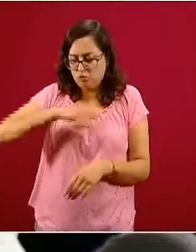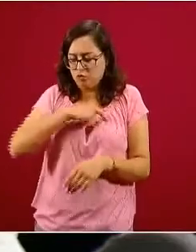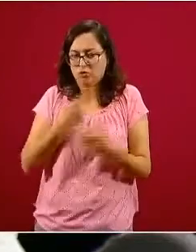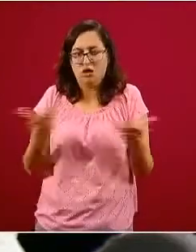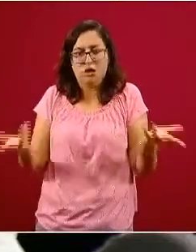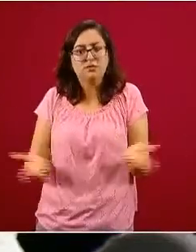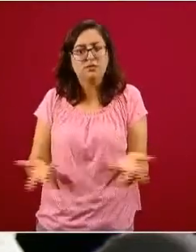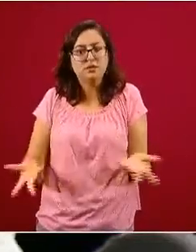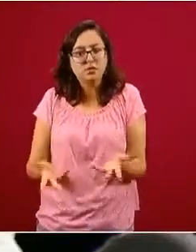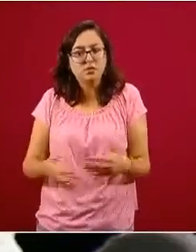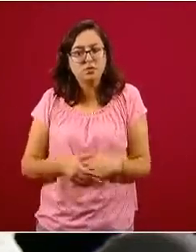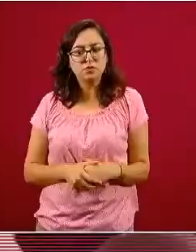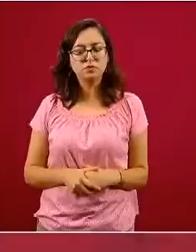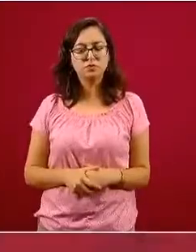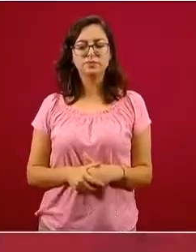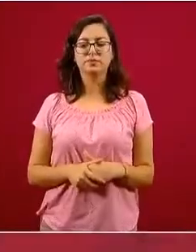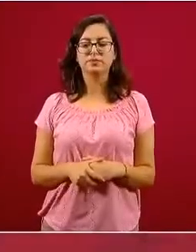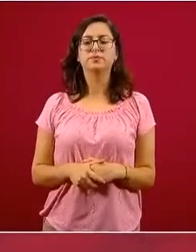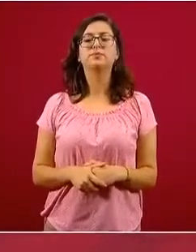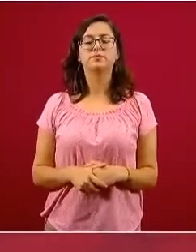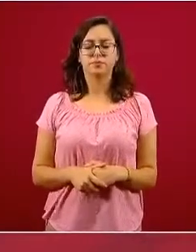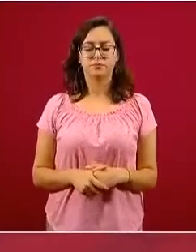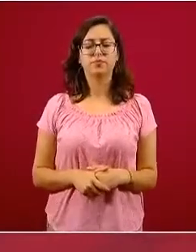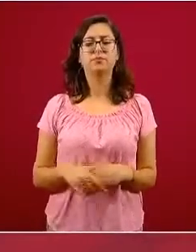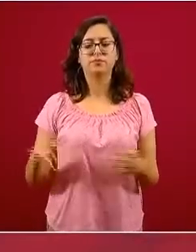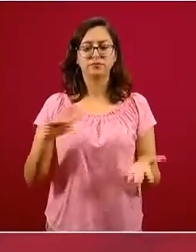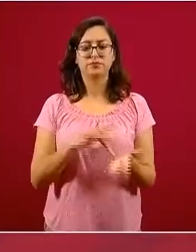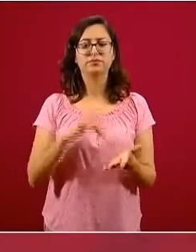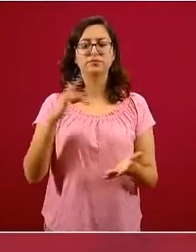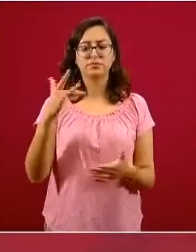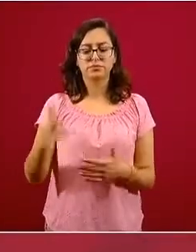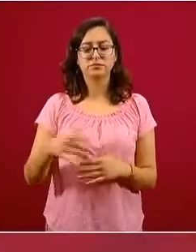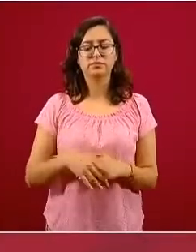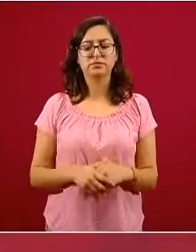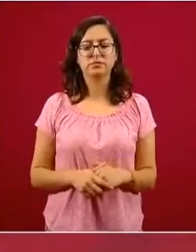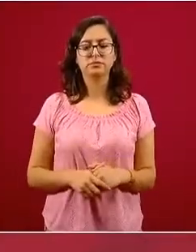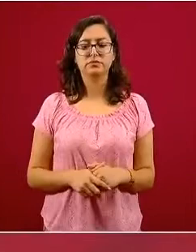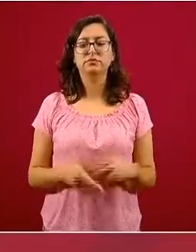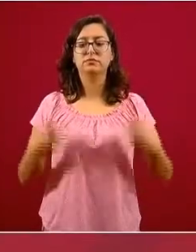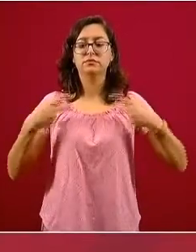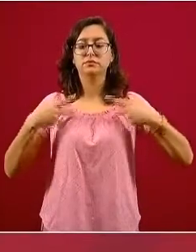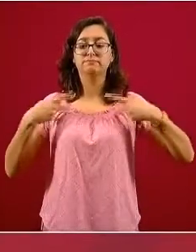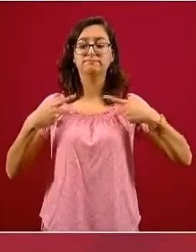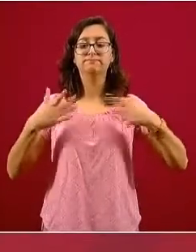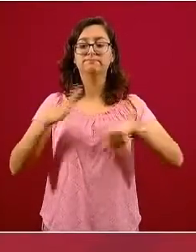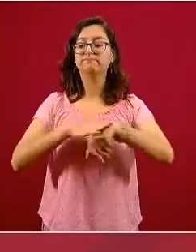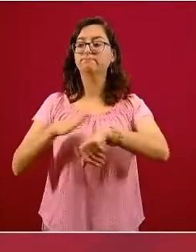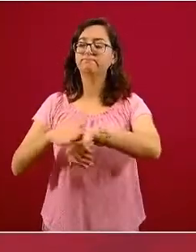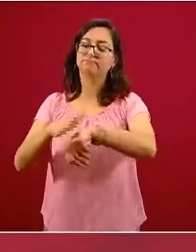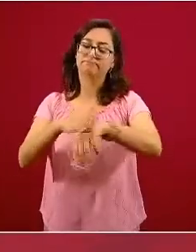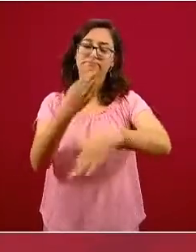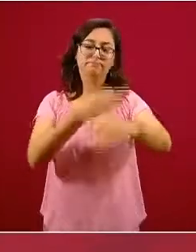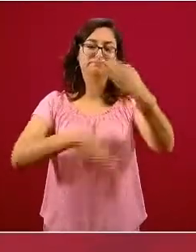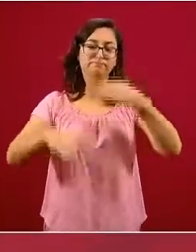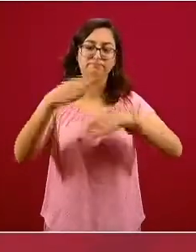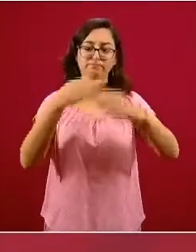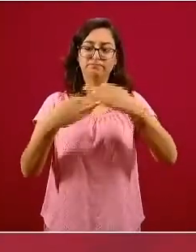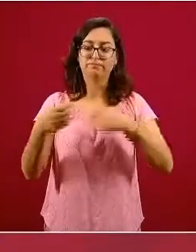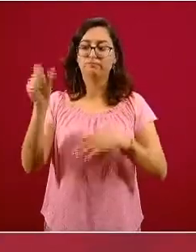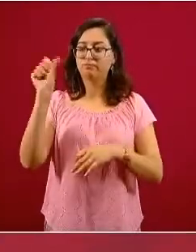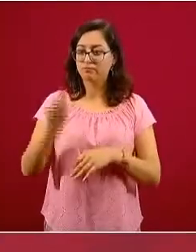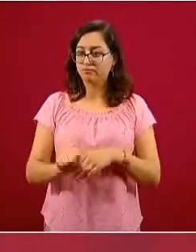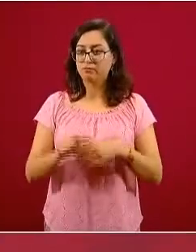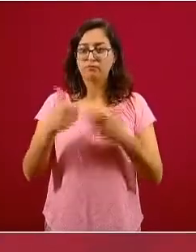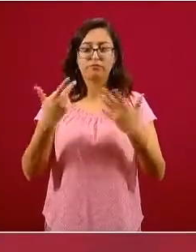esos momentos. Cómo no, muchas gracias. Gracias por la oportunidad de recordarle a toda la población mexicana que nos escuche ahora o en